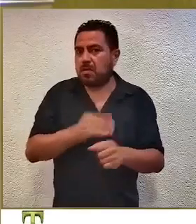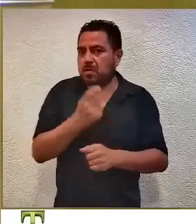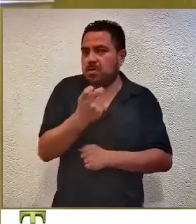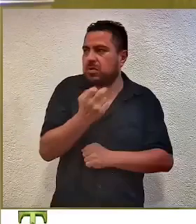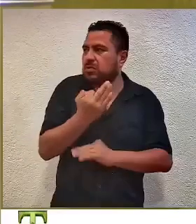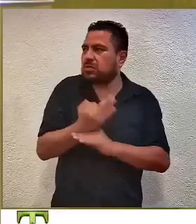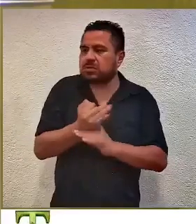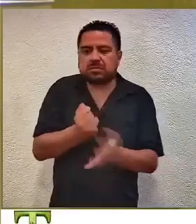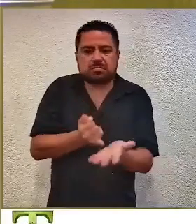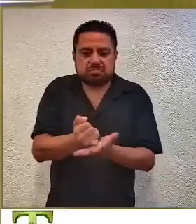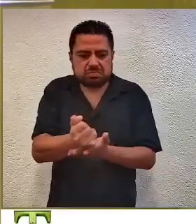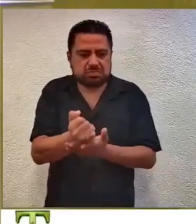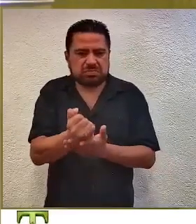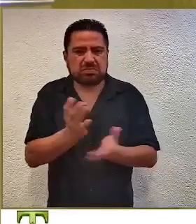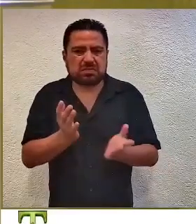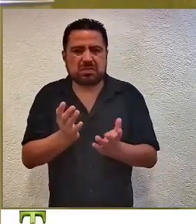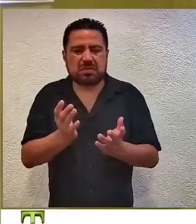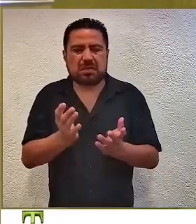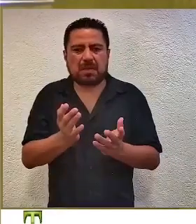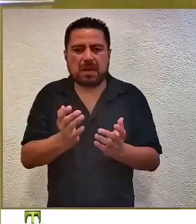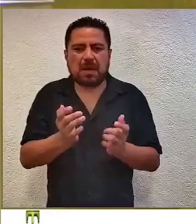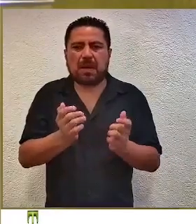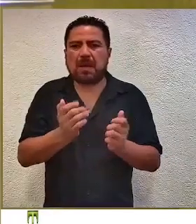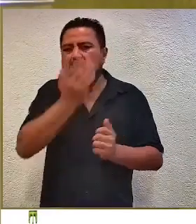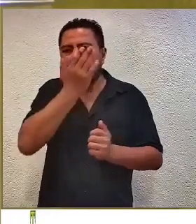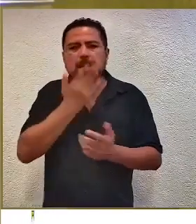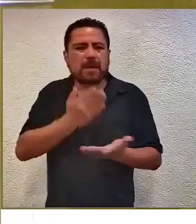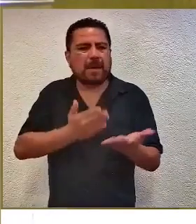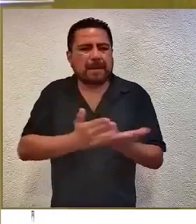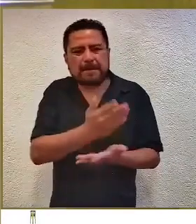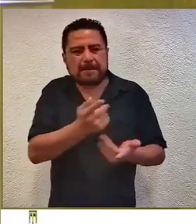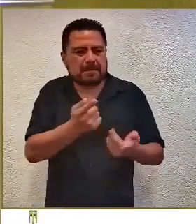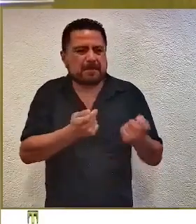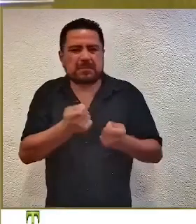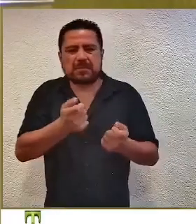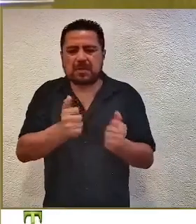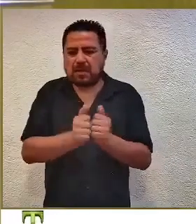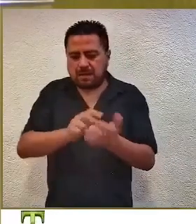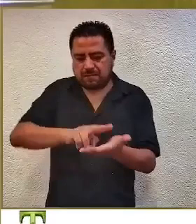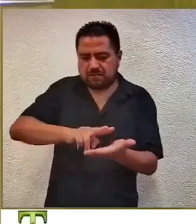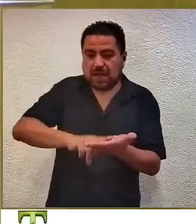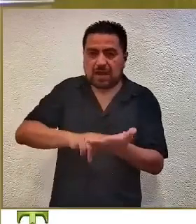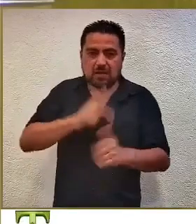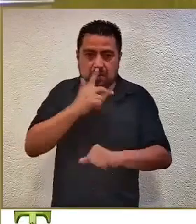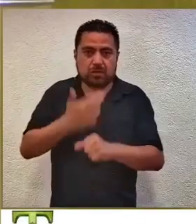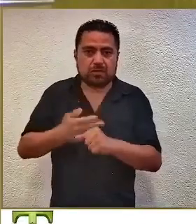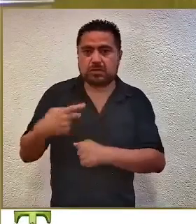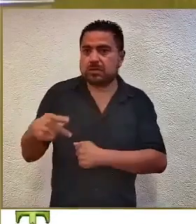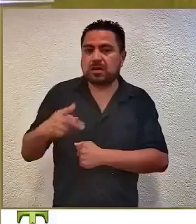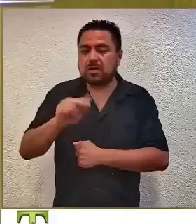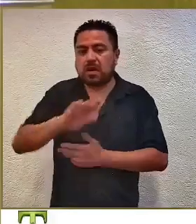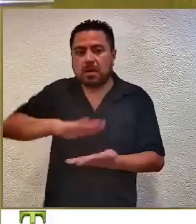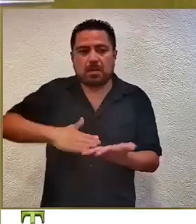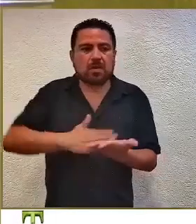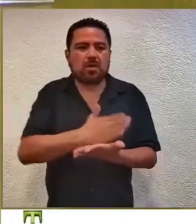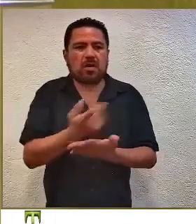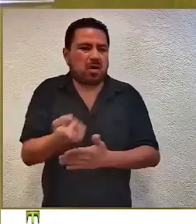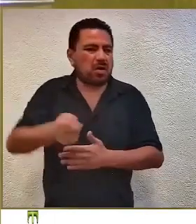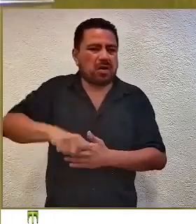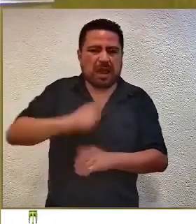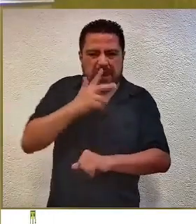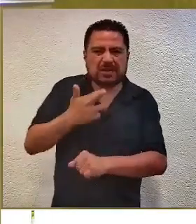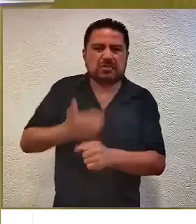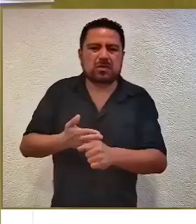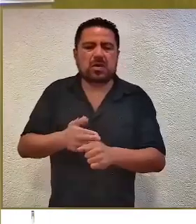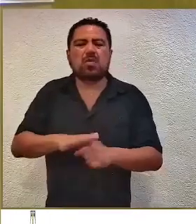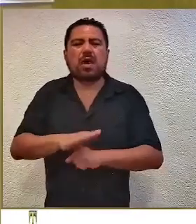haberse determinado fundados, infundados e inoperantes los agravios hechos valer por la parte actuara, lo procedente es ordenar a la autoridad